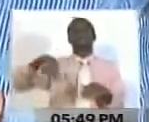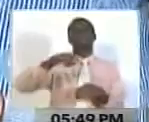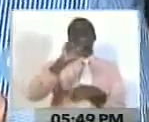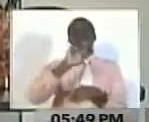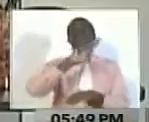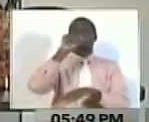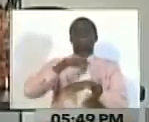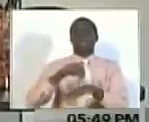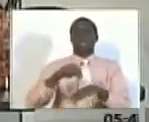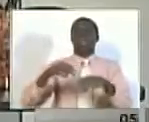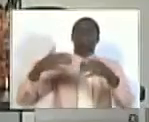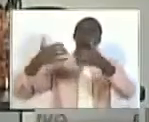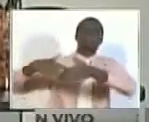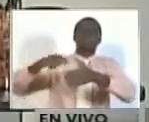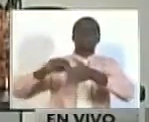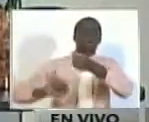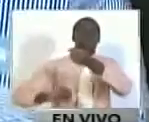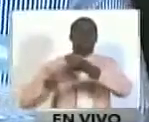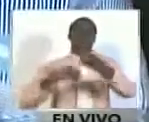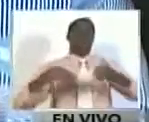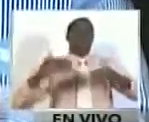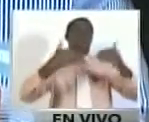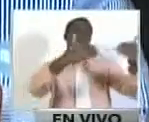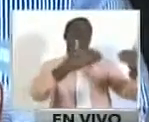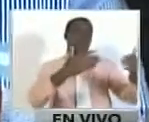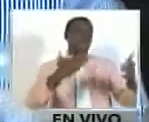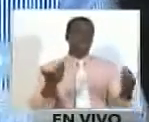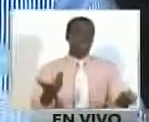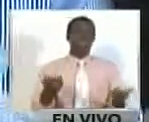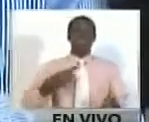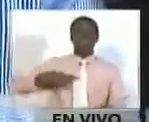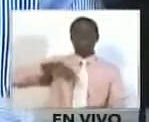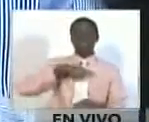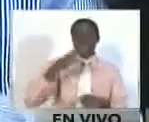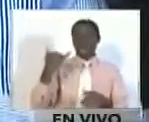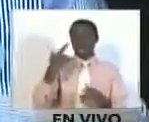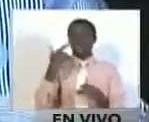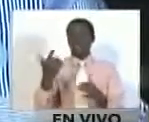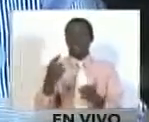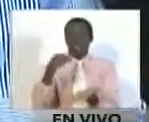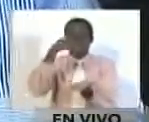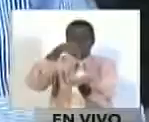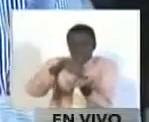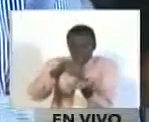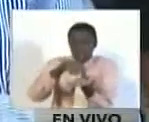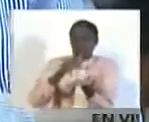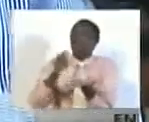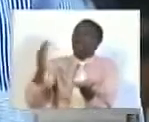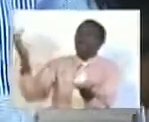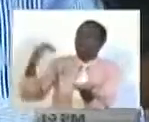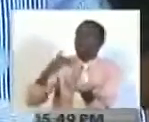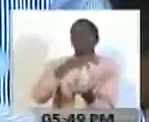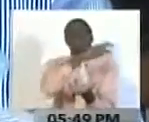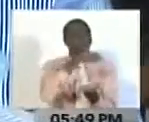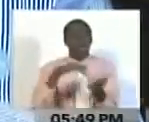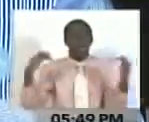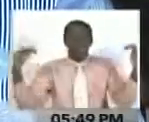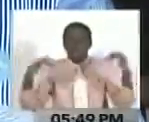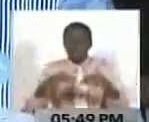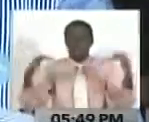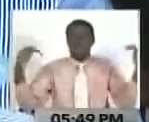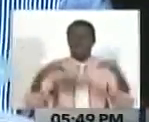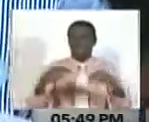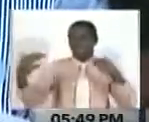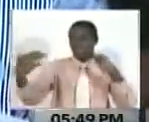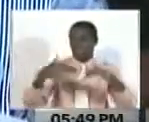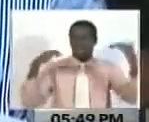muchas productoras por aquí. Sí, hay de todo acá. Nosotros hicimos un ejercicio, lo que llaman punto y círculo. Pusimos la palabra música al centro y todo lo que circunda